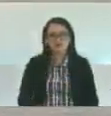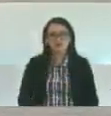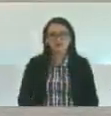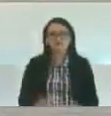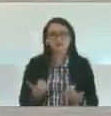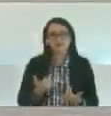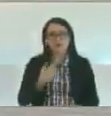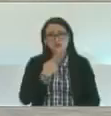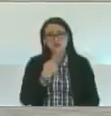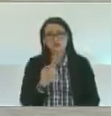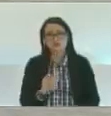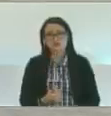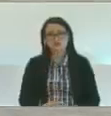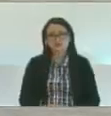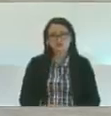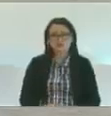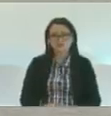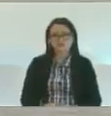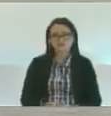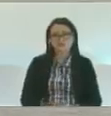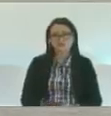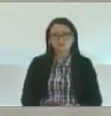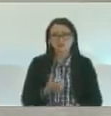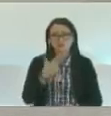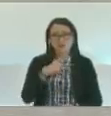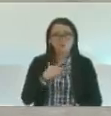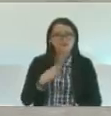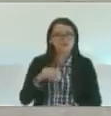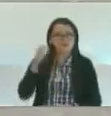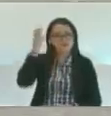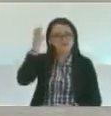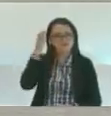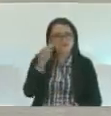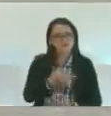decir, soy un presidente capacitado,